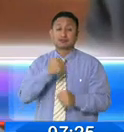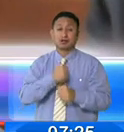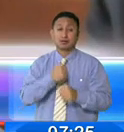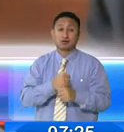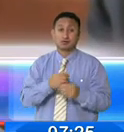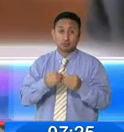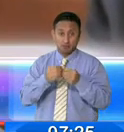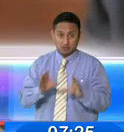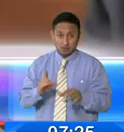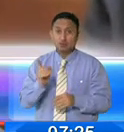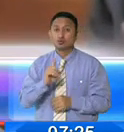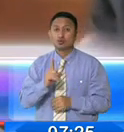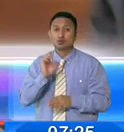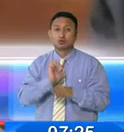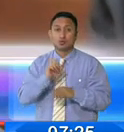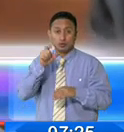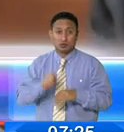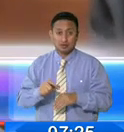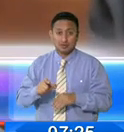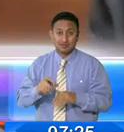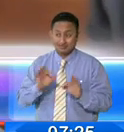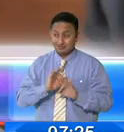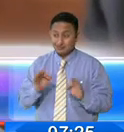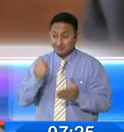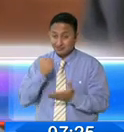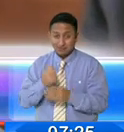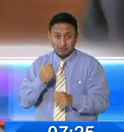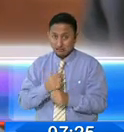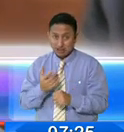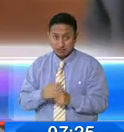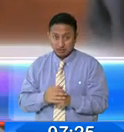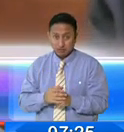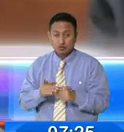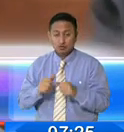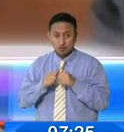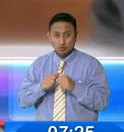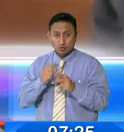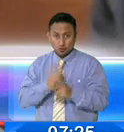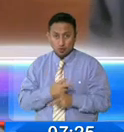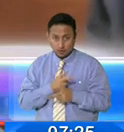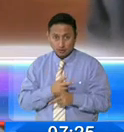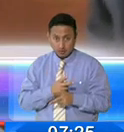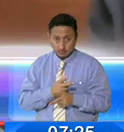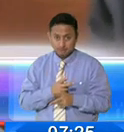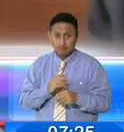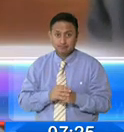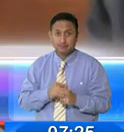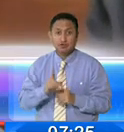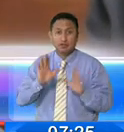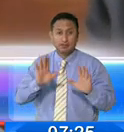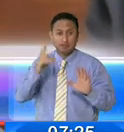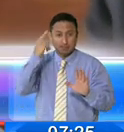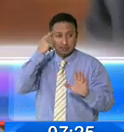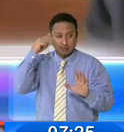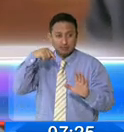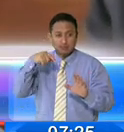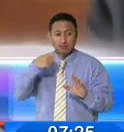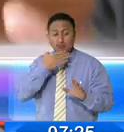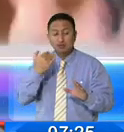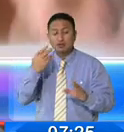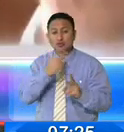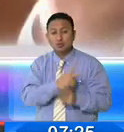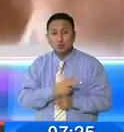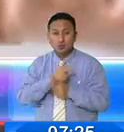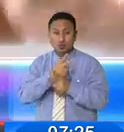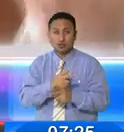destruyan y los ecuatorianos pierdan de manera definitiva sus puestos. Por lo tanto, pensemos como una red de protección, ¿sí? Fue